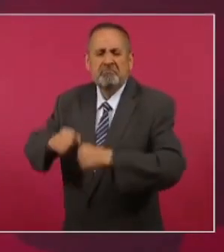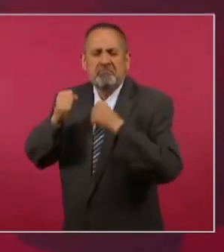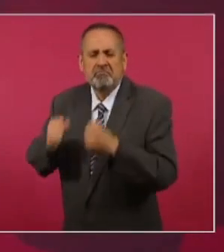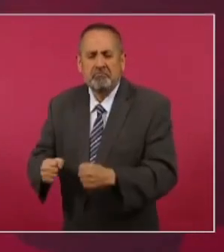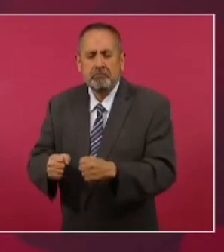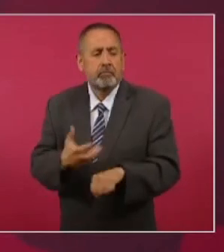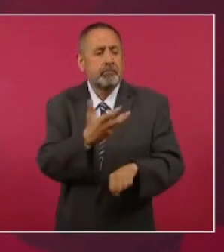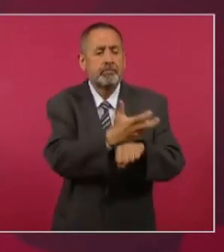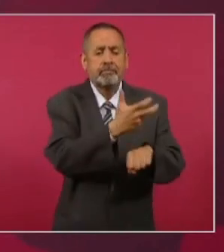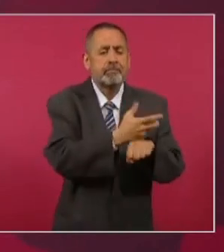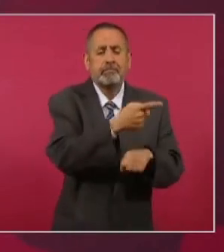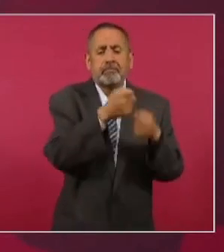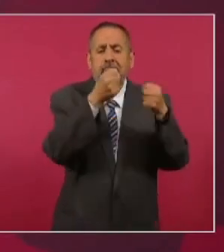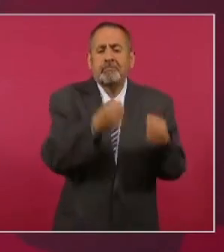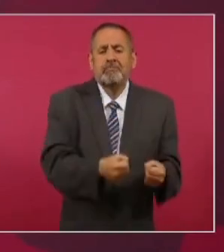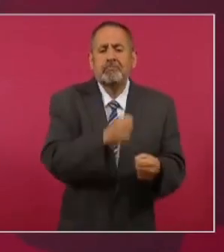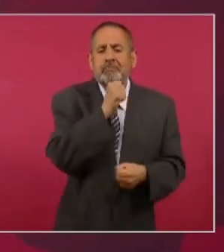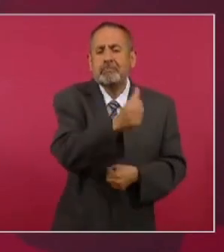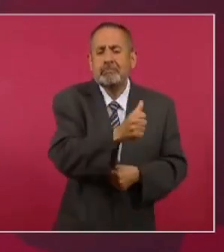y